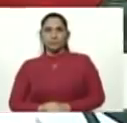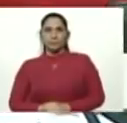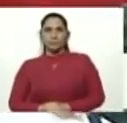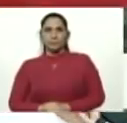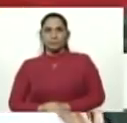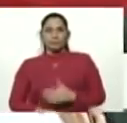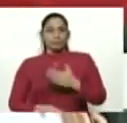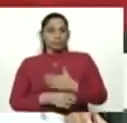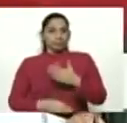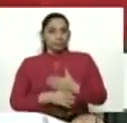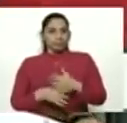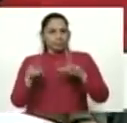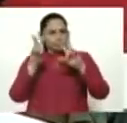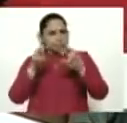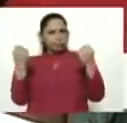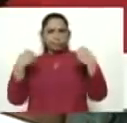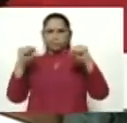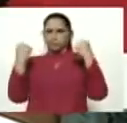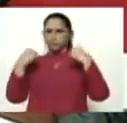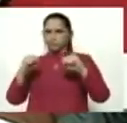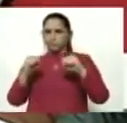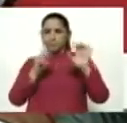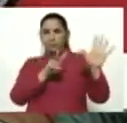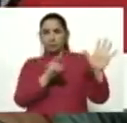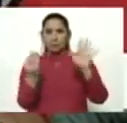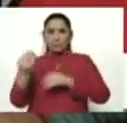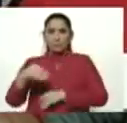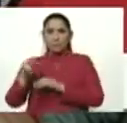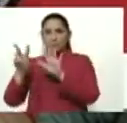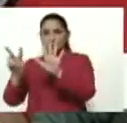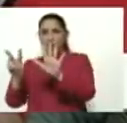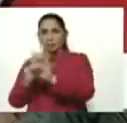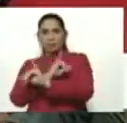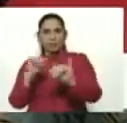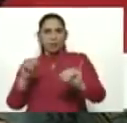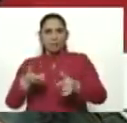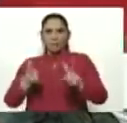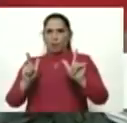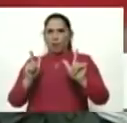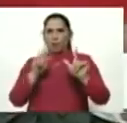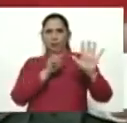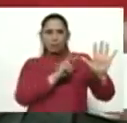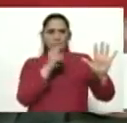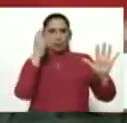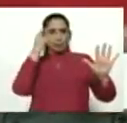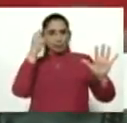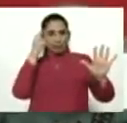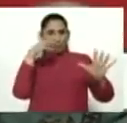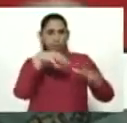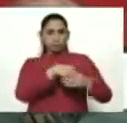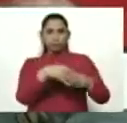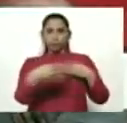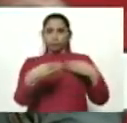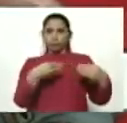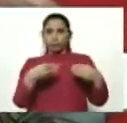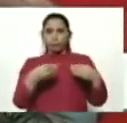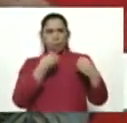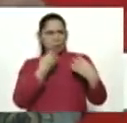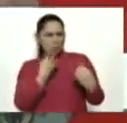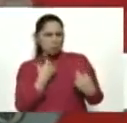Y vamos a ensayar ya el 7 más 7. Ya cumplimos 7 días de flexibilización.